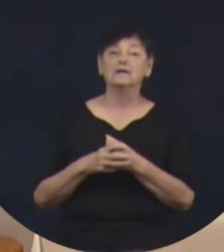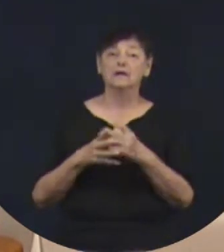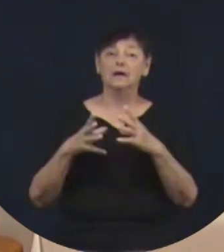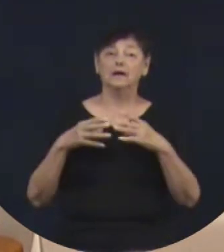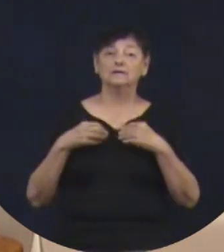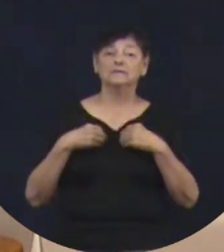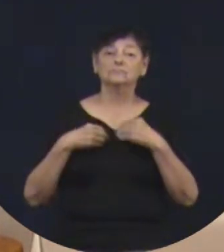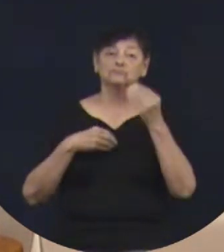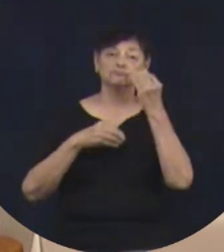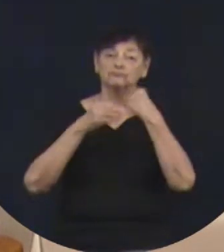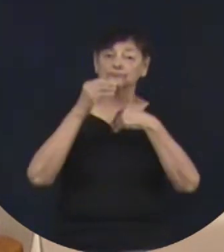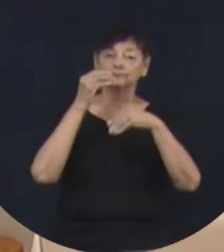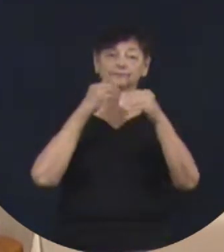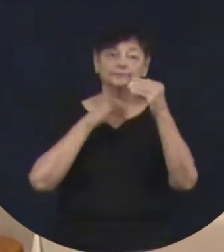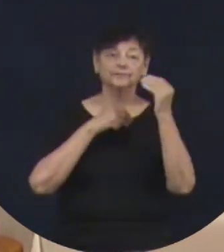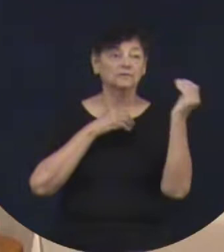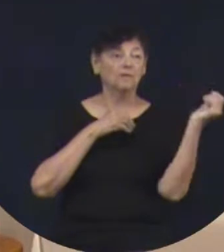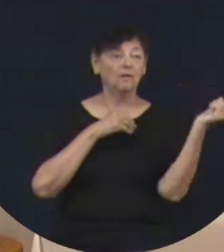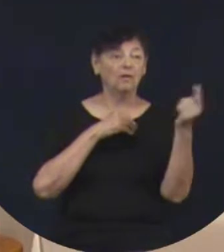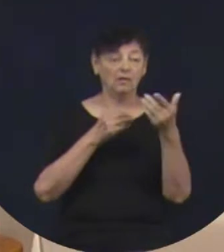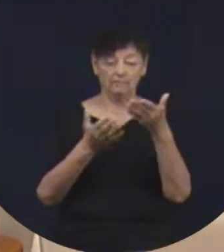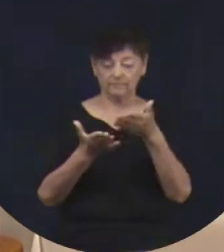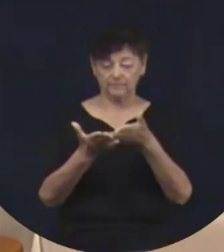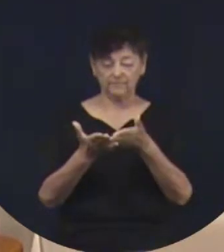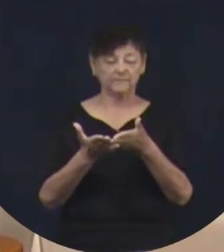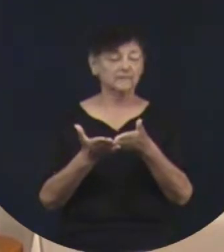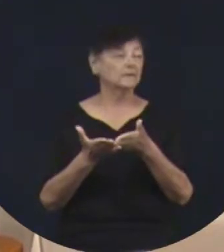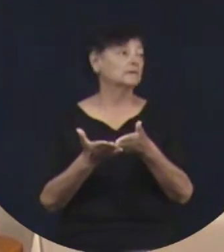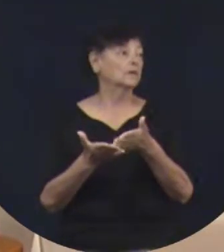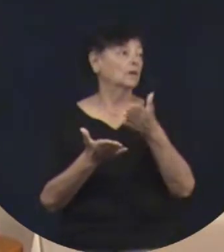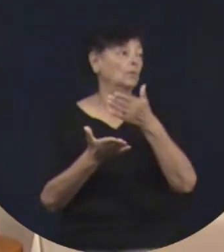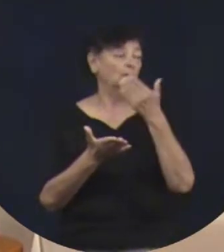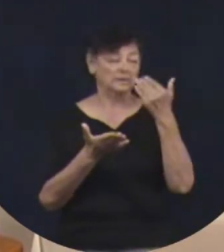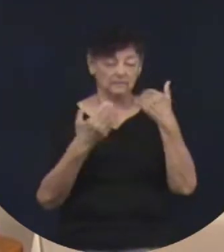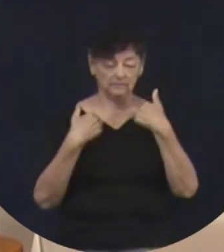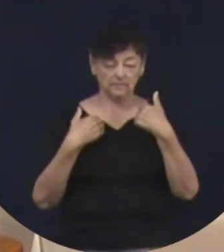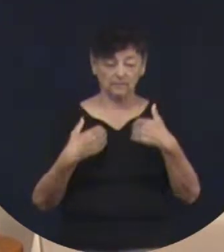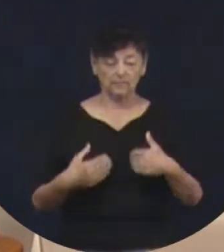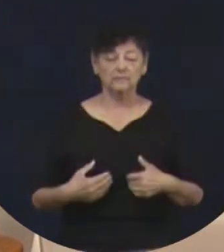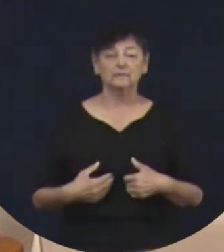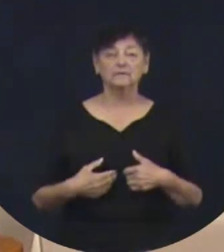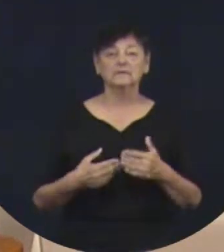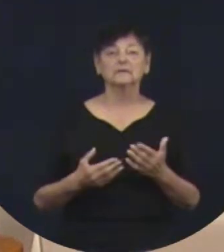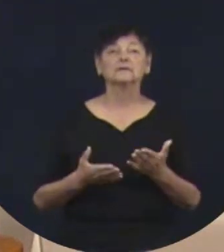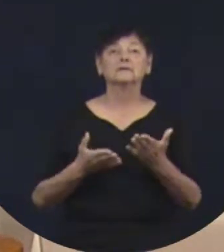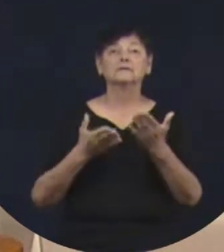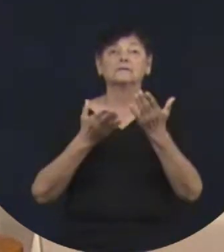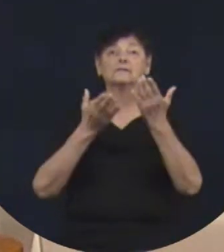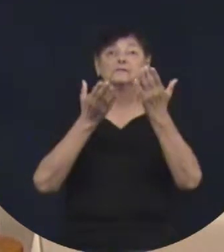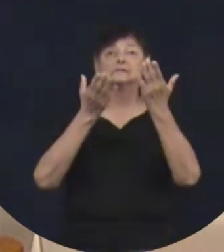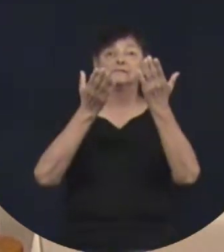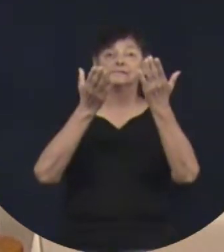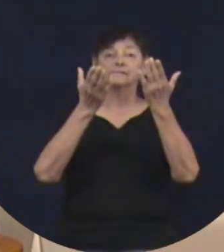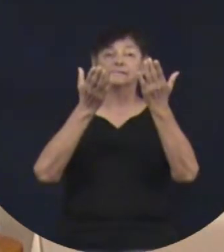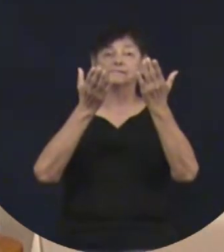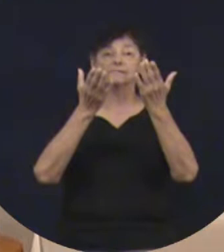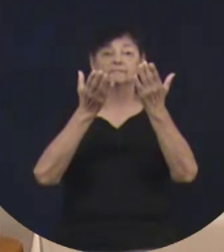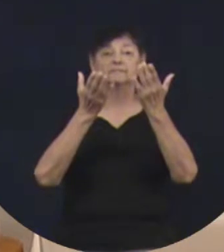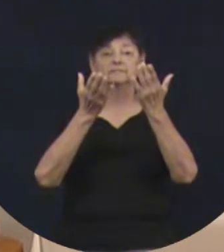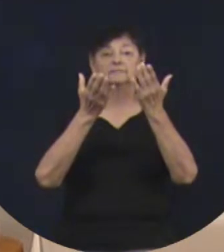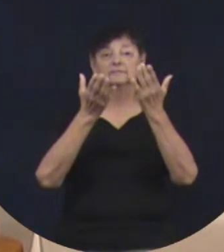tomad y comed todos de él, porque esto es mi cuerpo que será